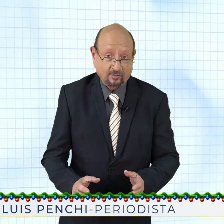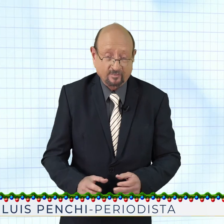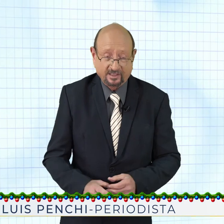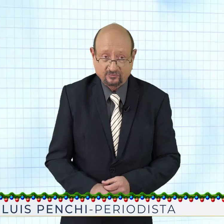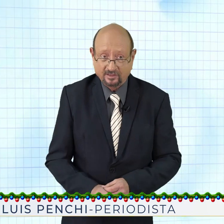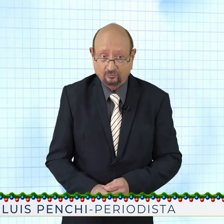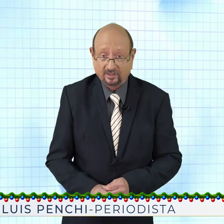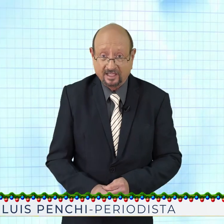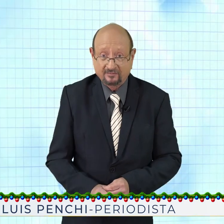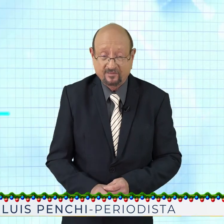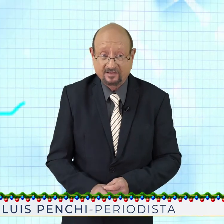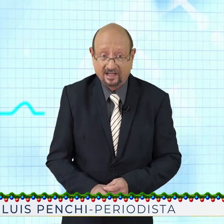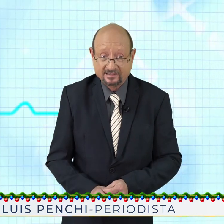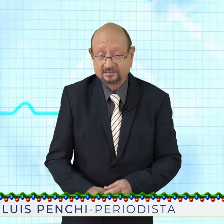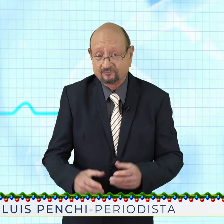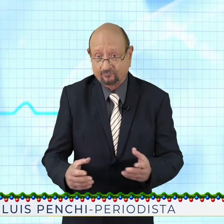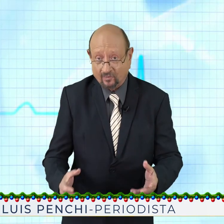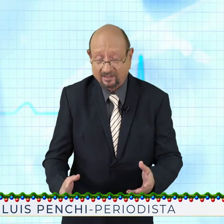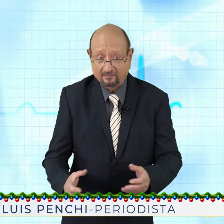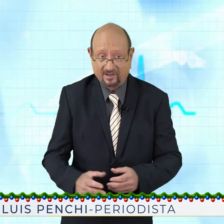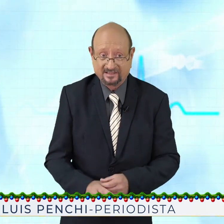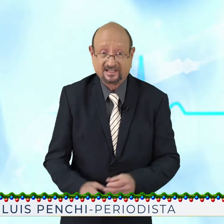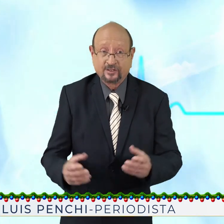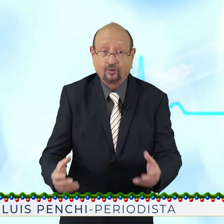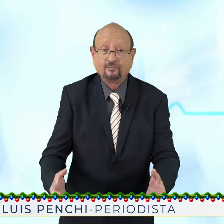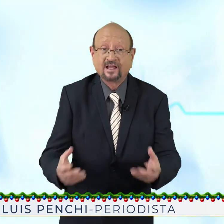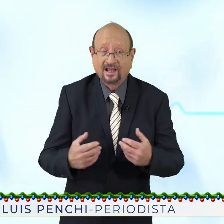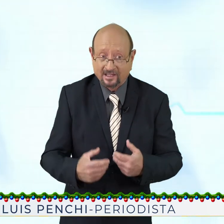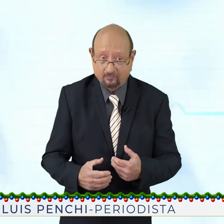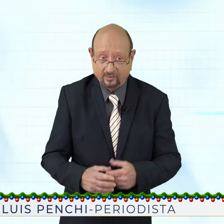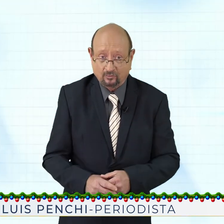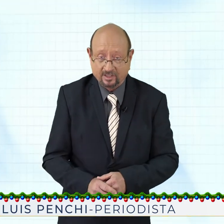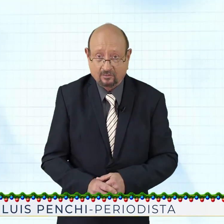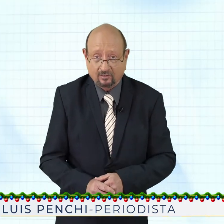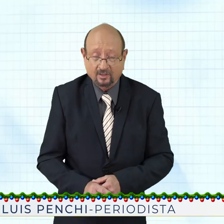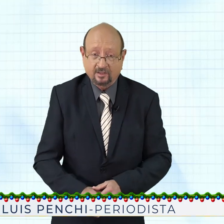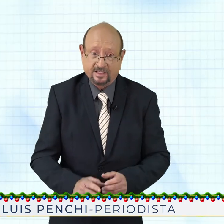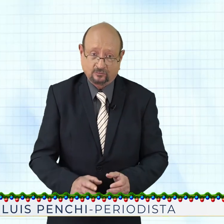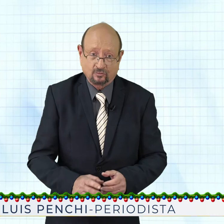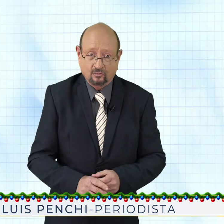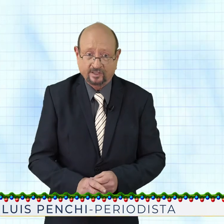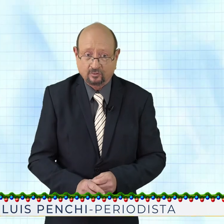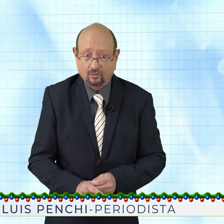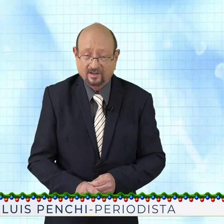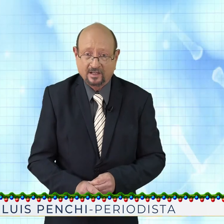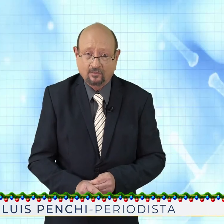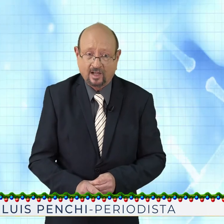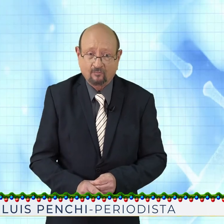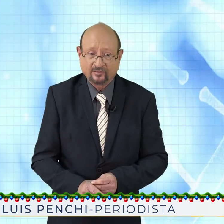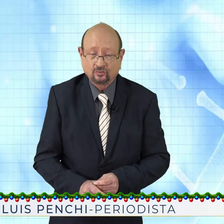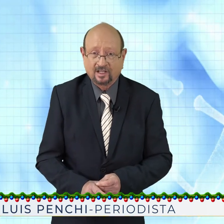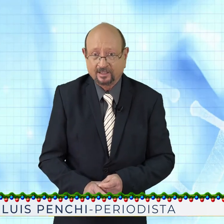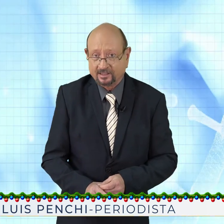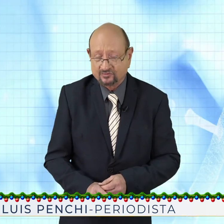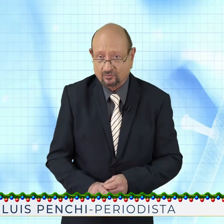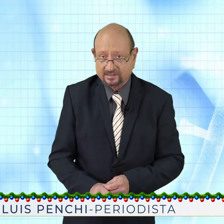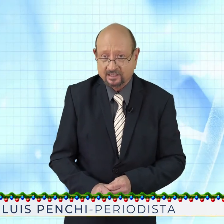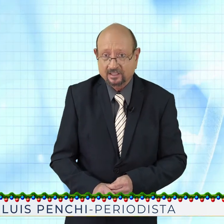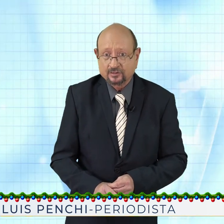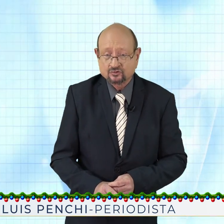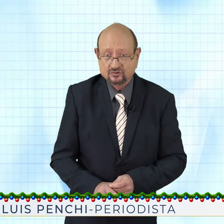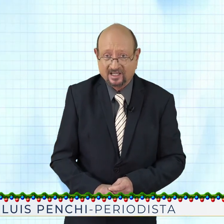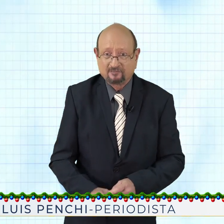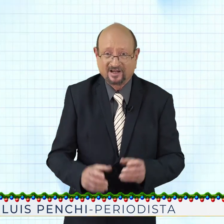Hubo la recomendación de autoridades federales fuera del país de no viajar a Puerto Rico. Y a tono con esto, el gobernador aumentó las